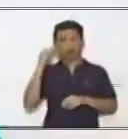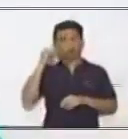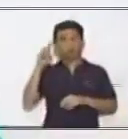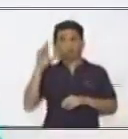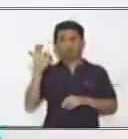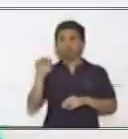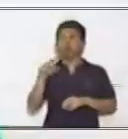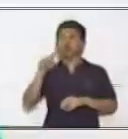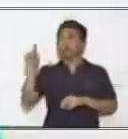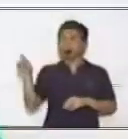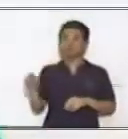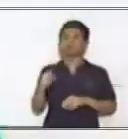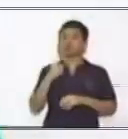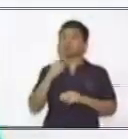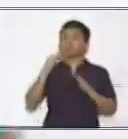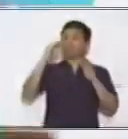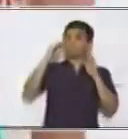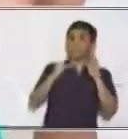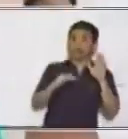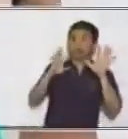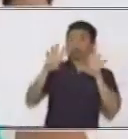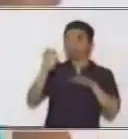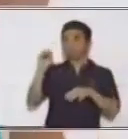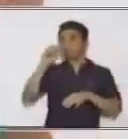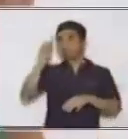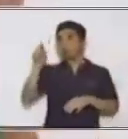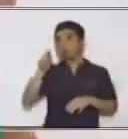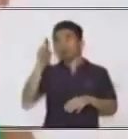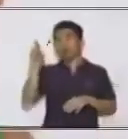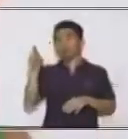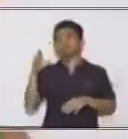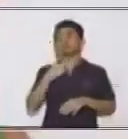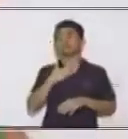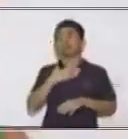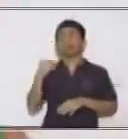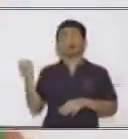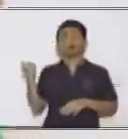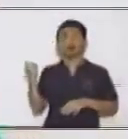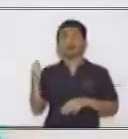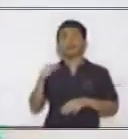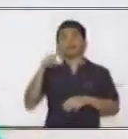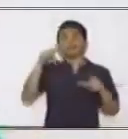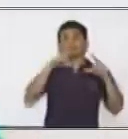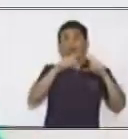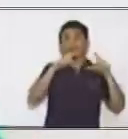Entonces, cuando sus ángulos sean menores que 90, el triángulo se llama